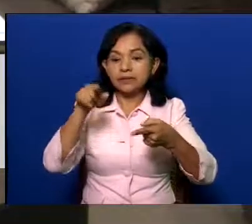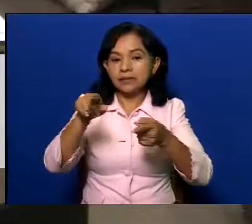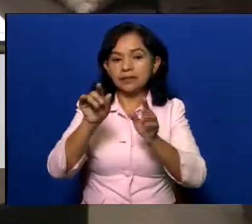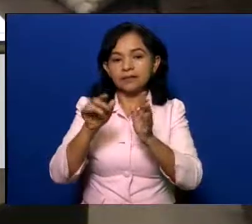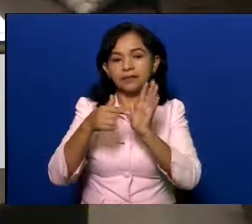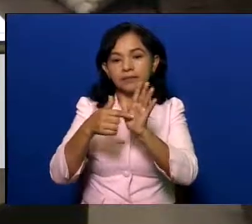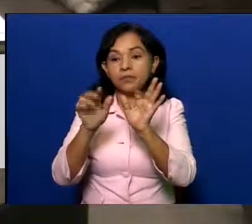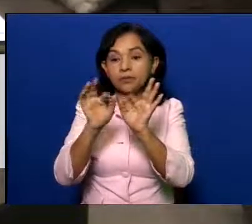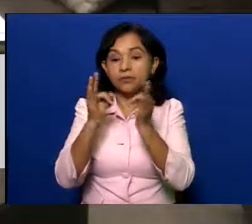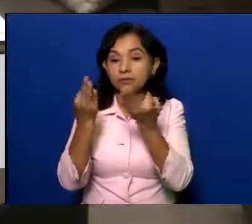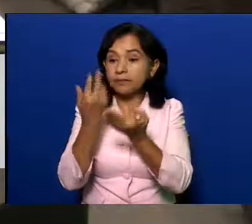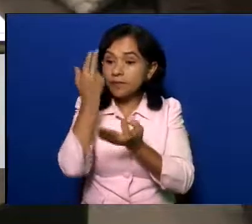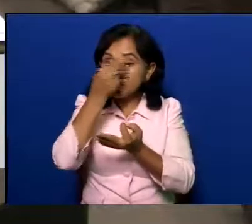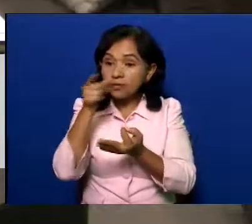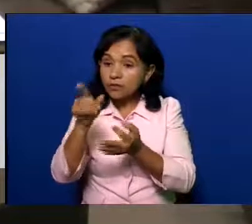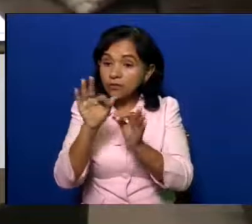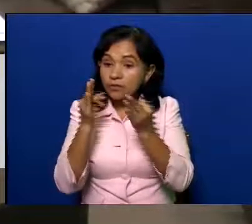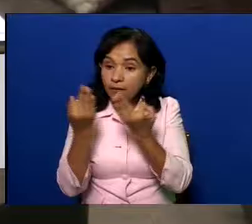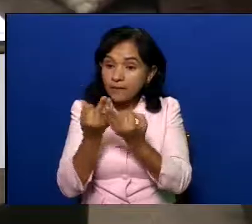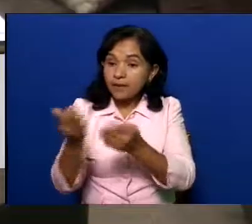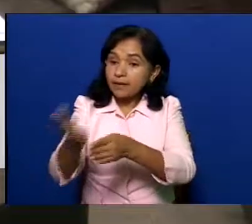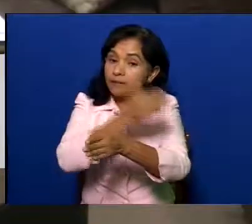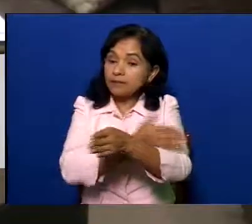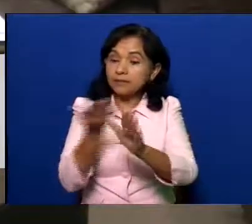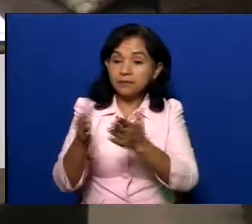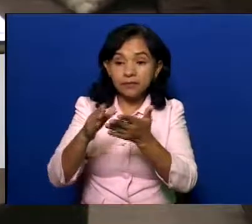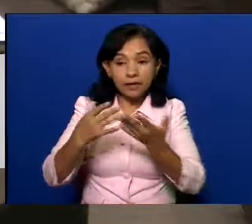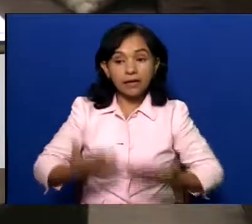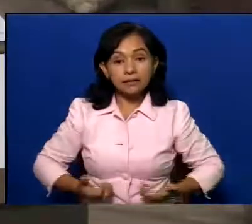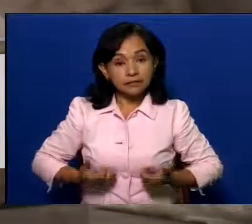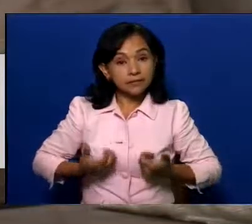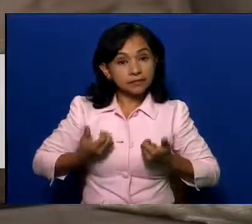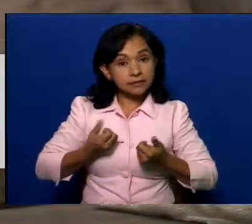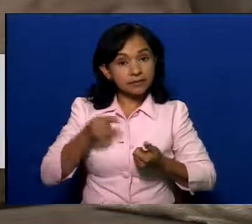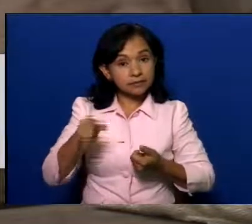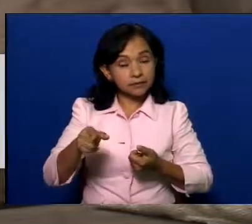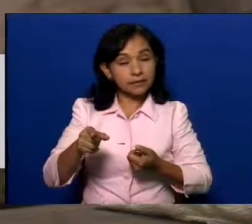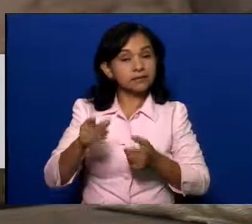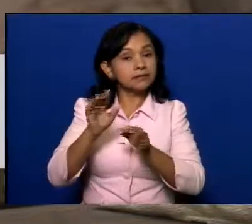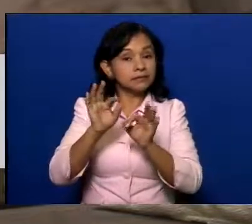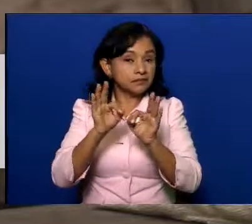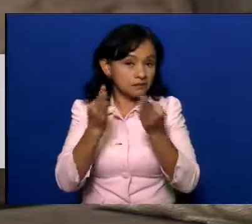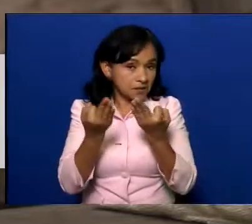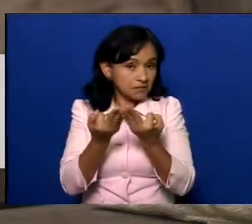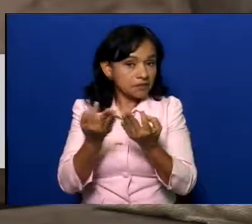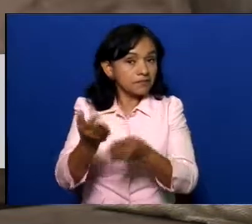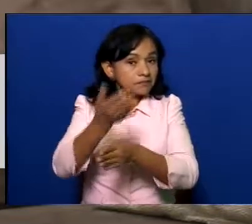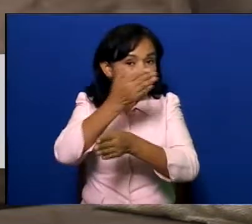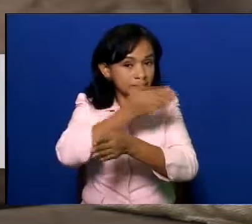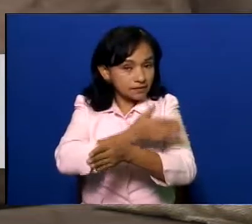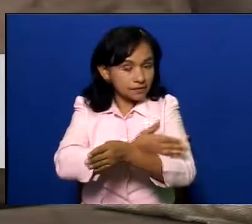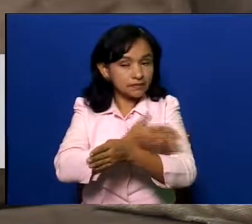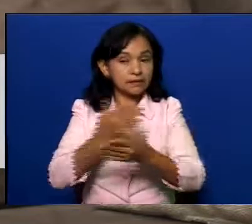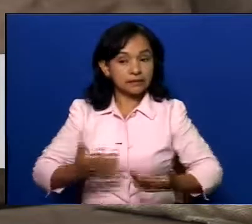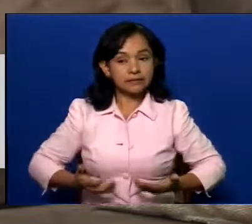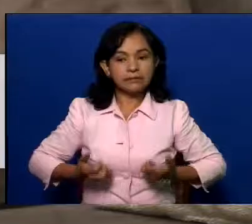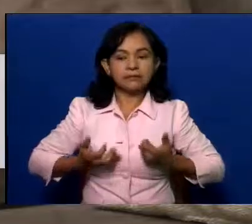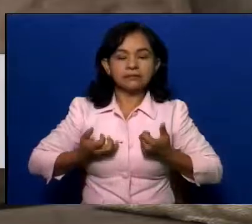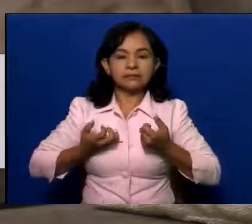de una persona con cáncer se encuentra como antecedentes que alguien de la familia tenía